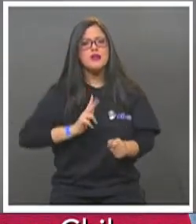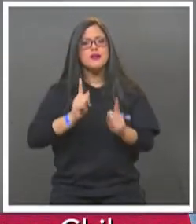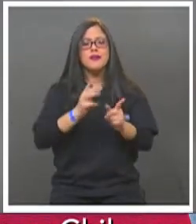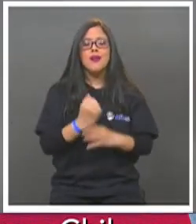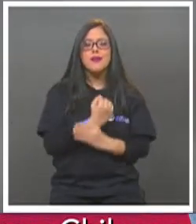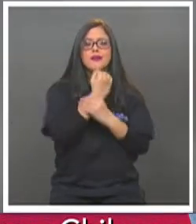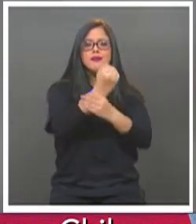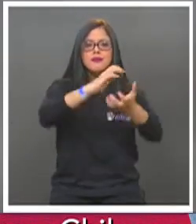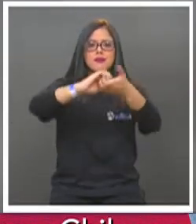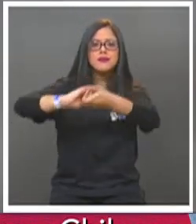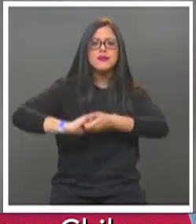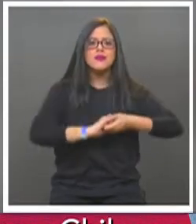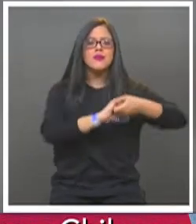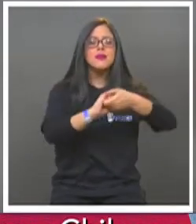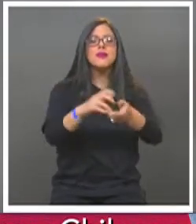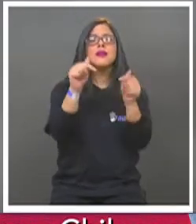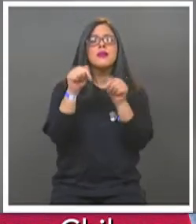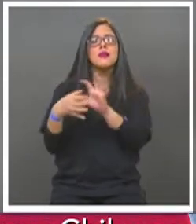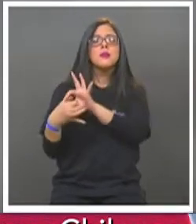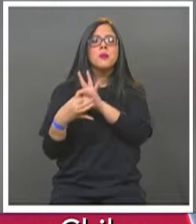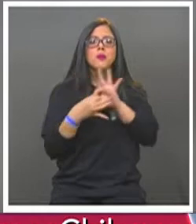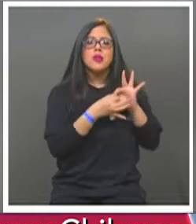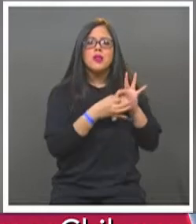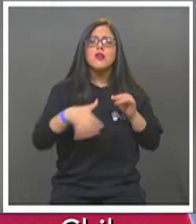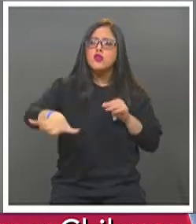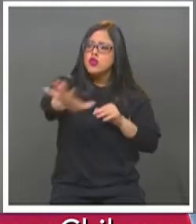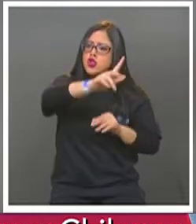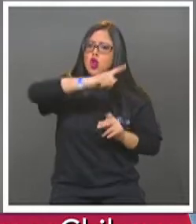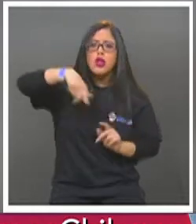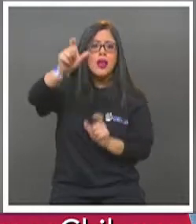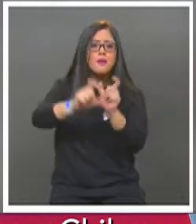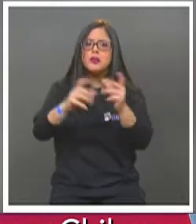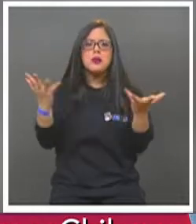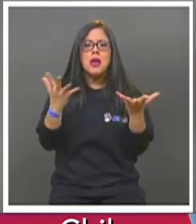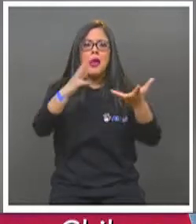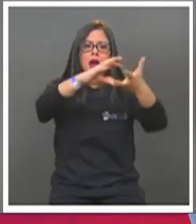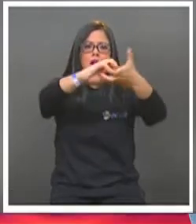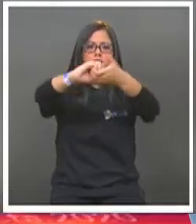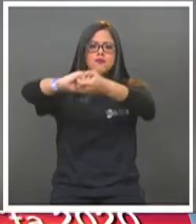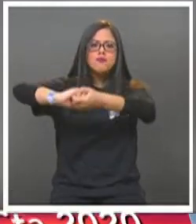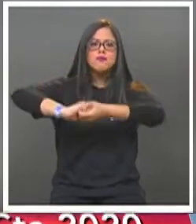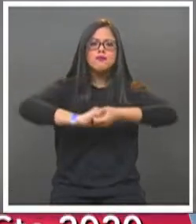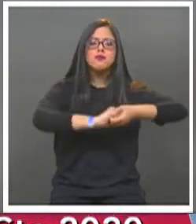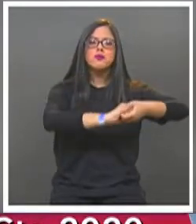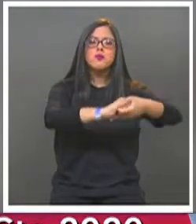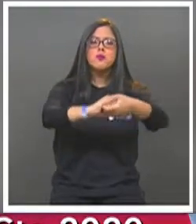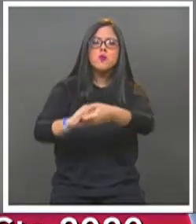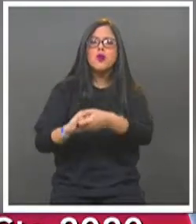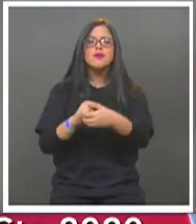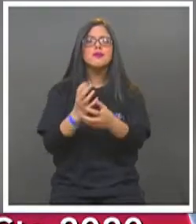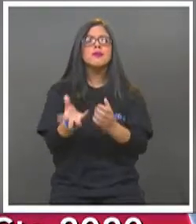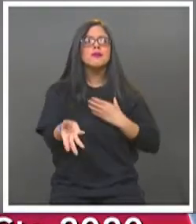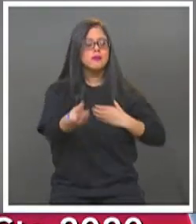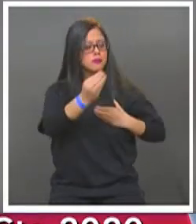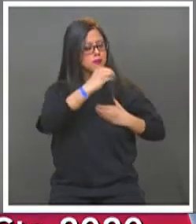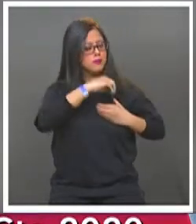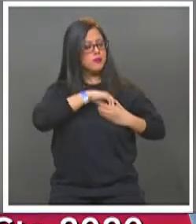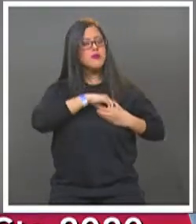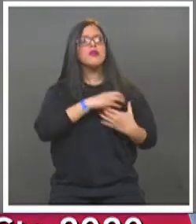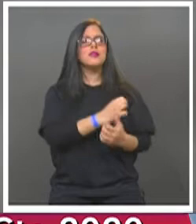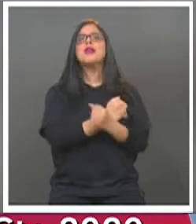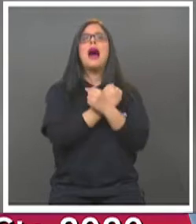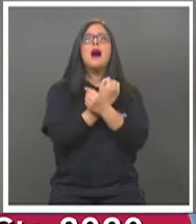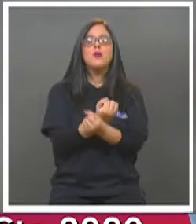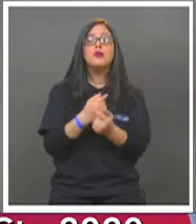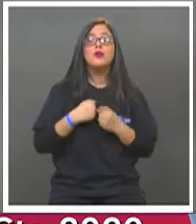y unámonos en esta causa porque todos somos uno y todos tenemos biológicamente ese amor dentro de nuestro. Y eso es lo